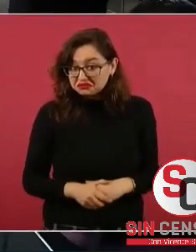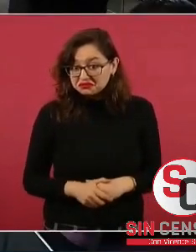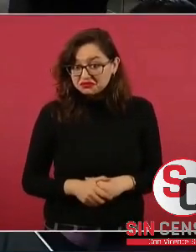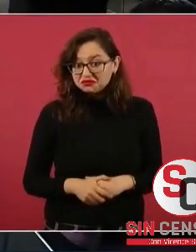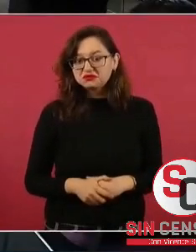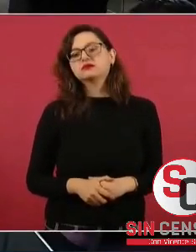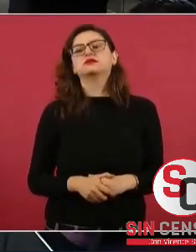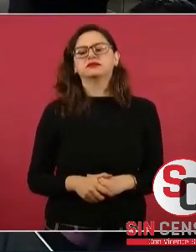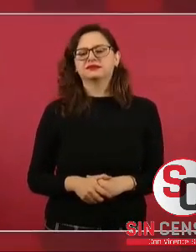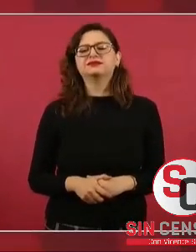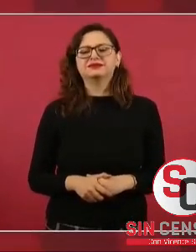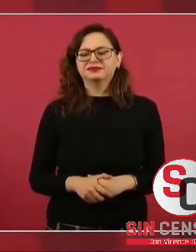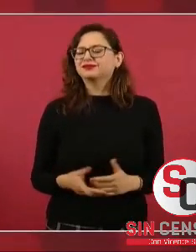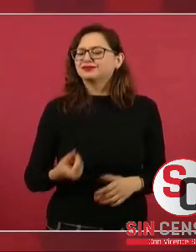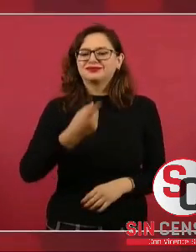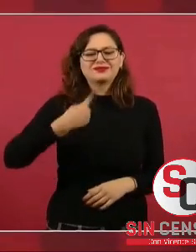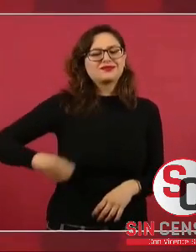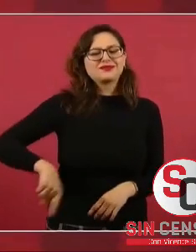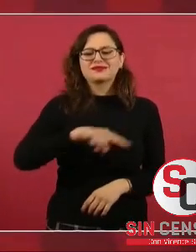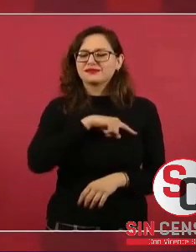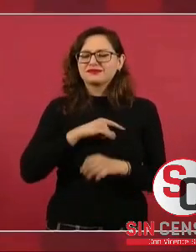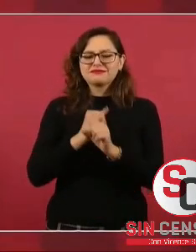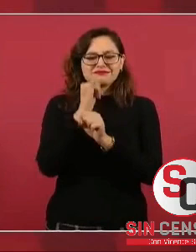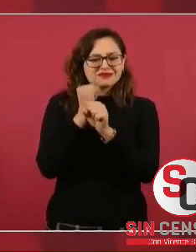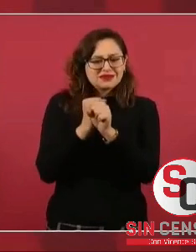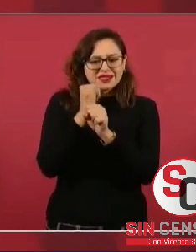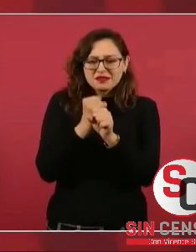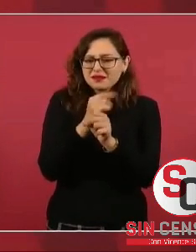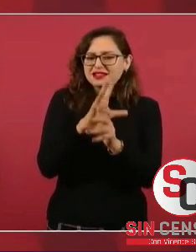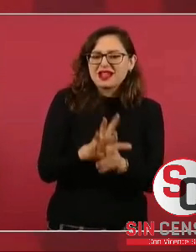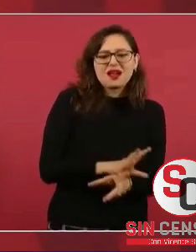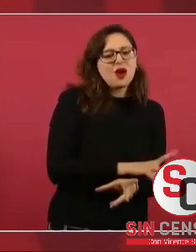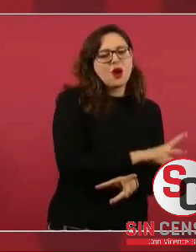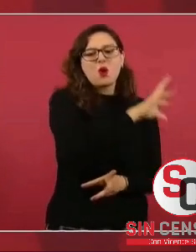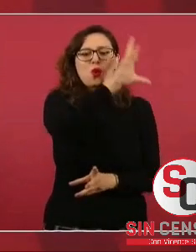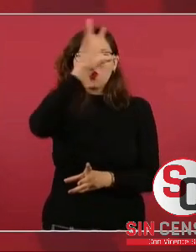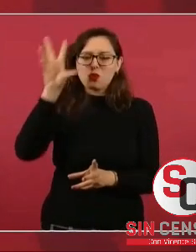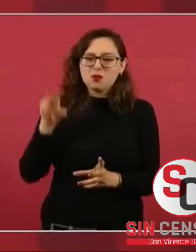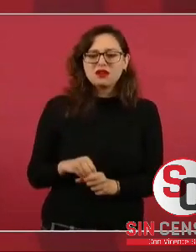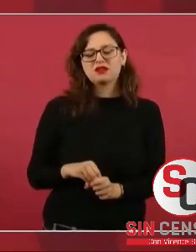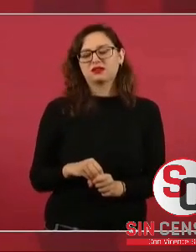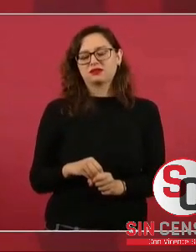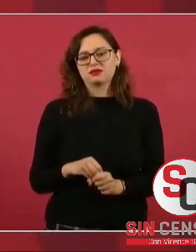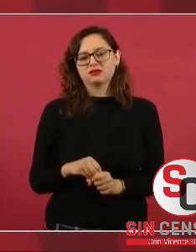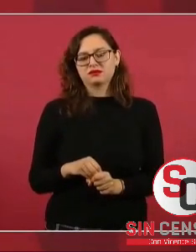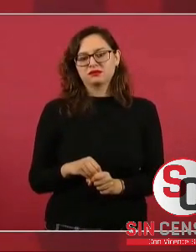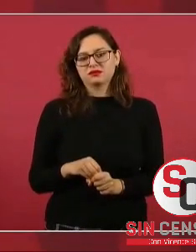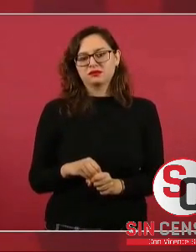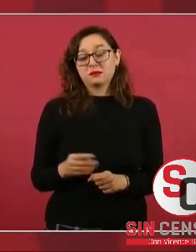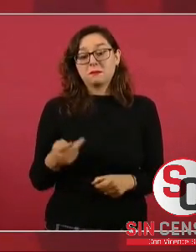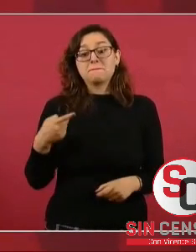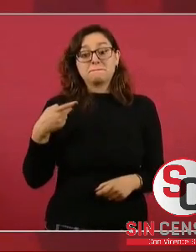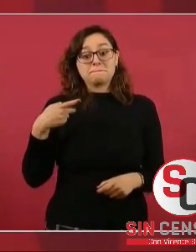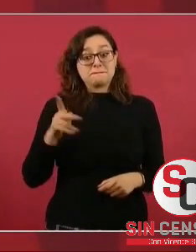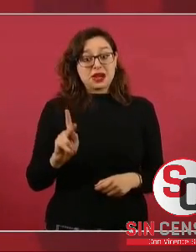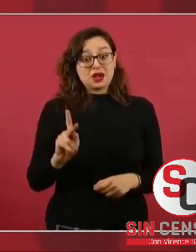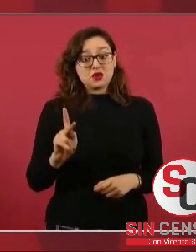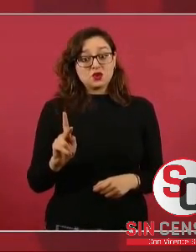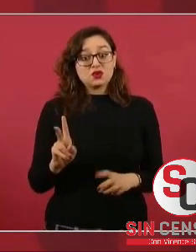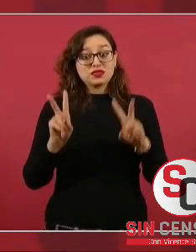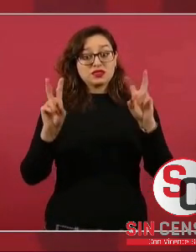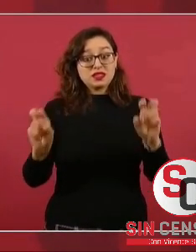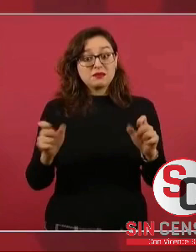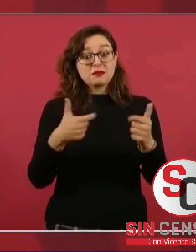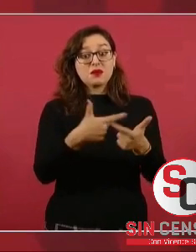los casos no hay impunidad y lo que procuramos también es no meternos en cuestiones